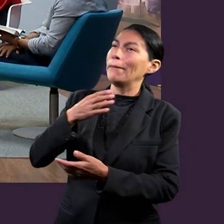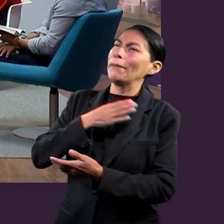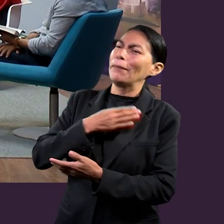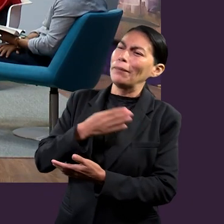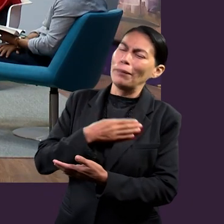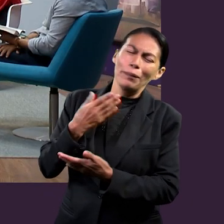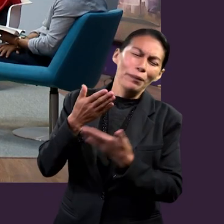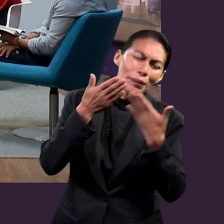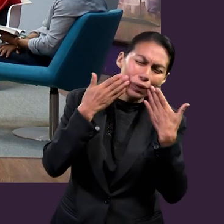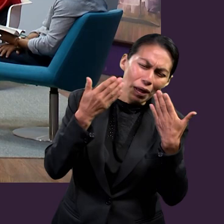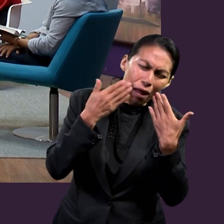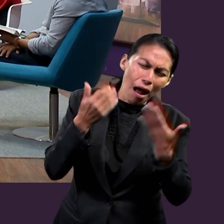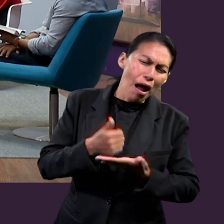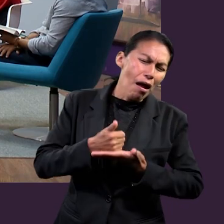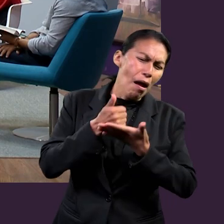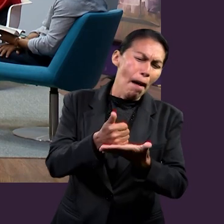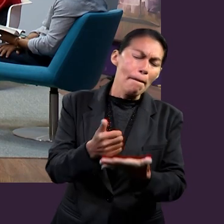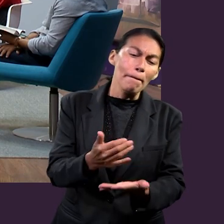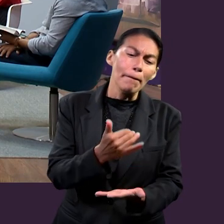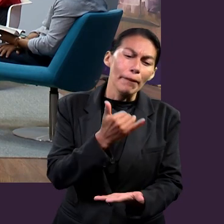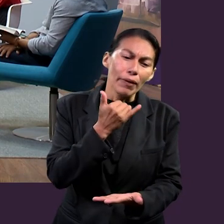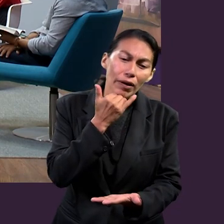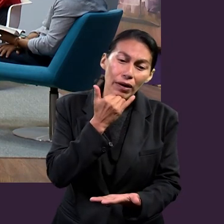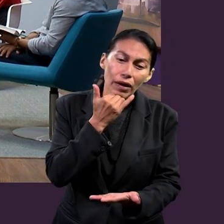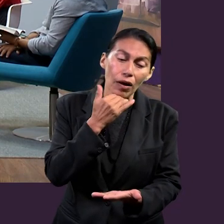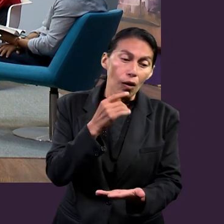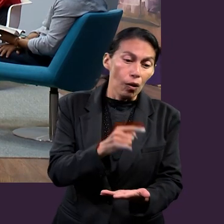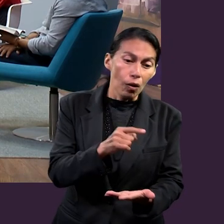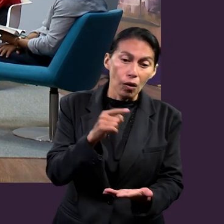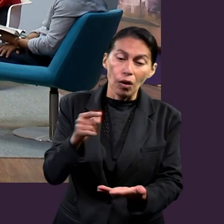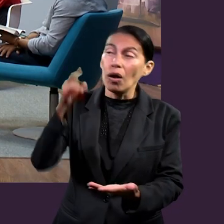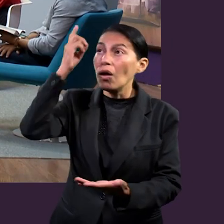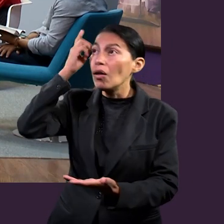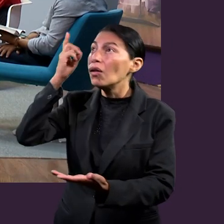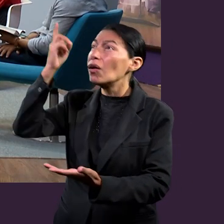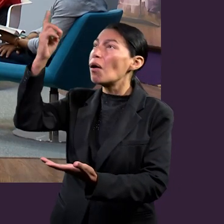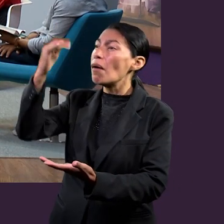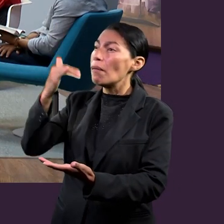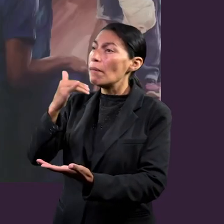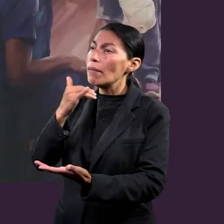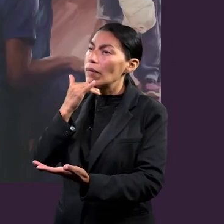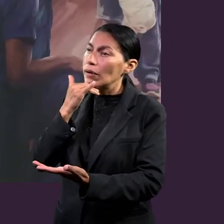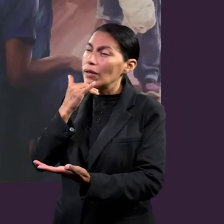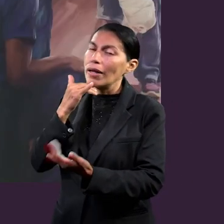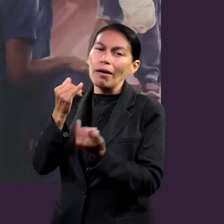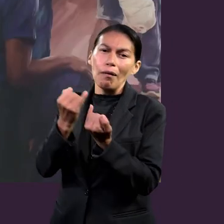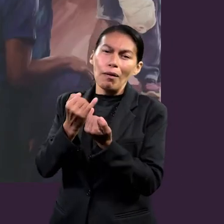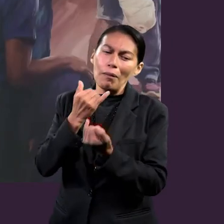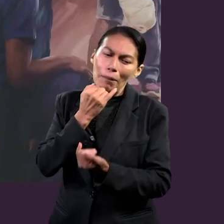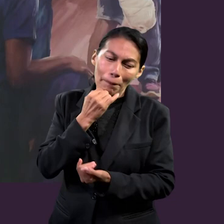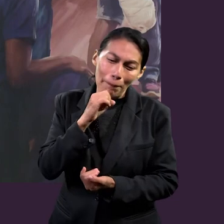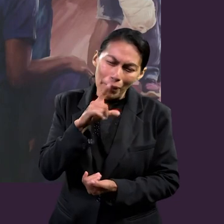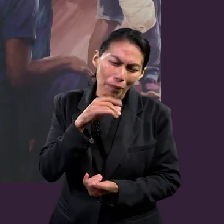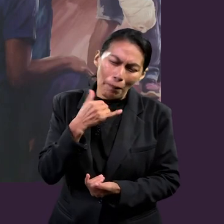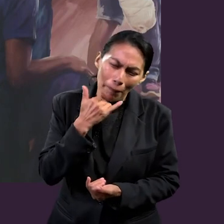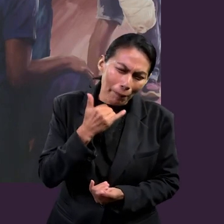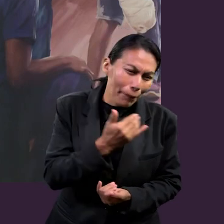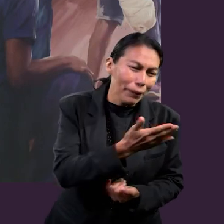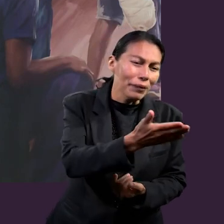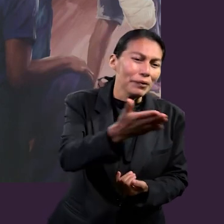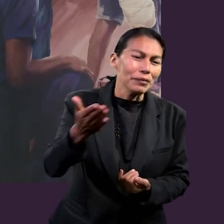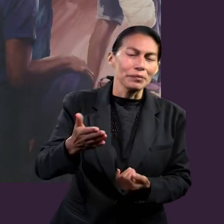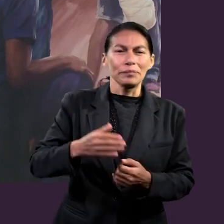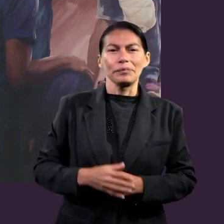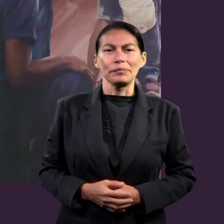benignos unos con otros, misericordiosos, perdonándoos unos a otros, como Dios también os perdonó a